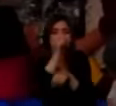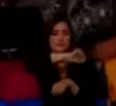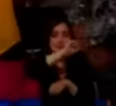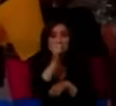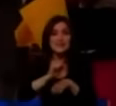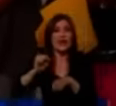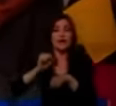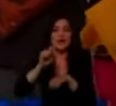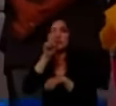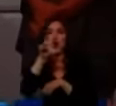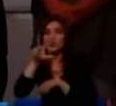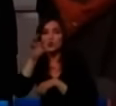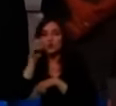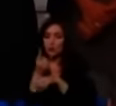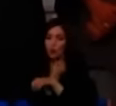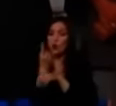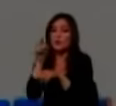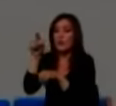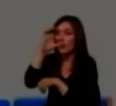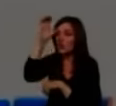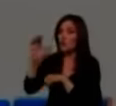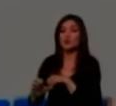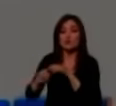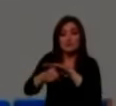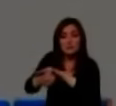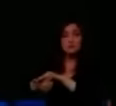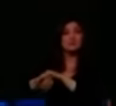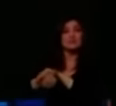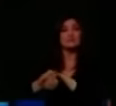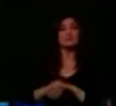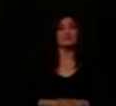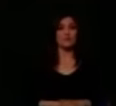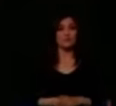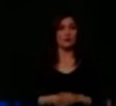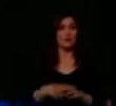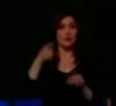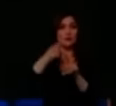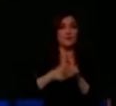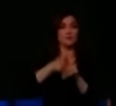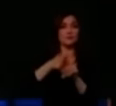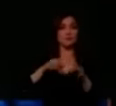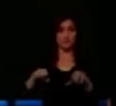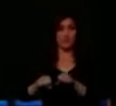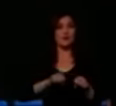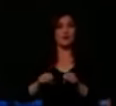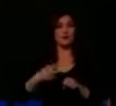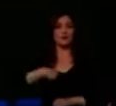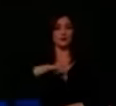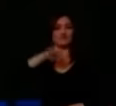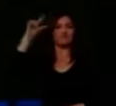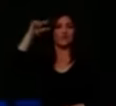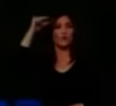y 130 kilovatios hora en la costa y Galápagos. A partir de mayo, nuestro